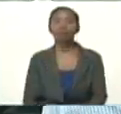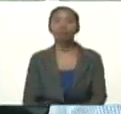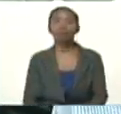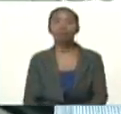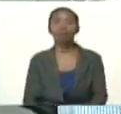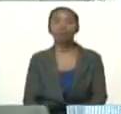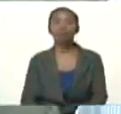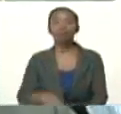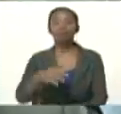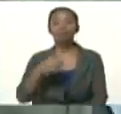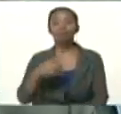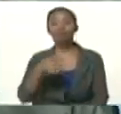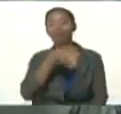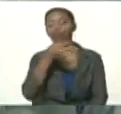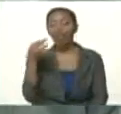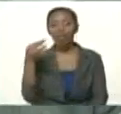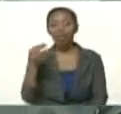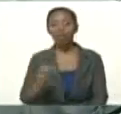Correcto.